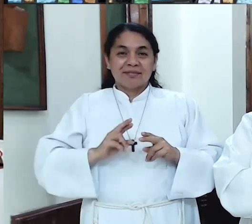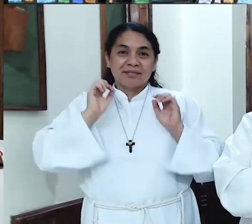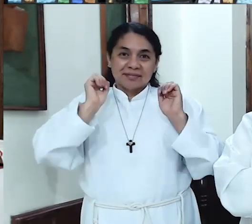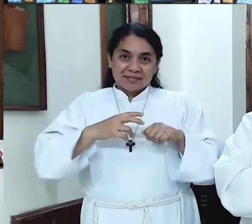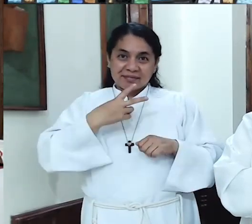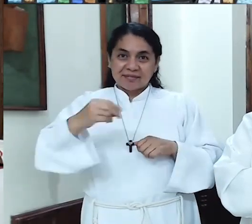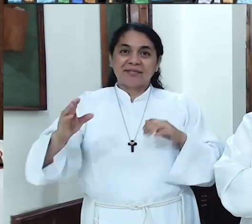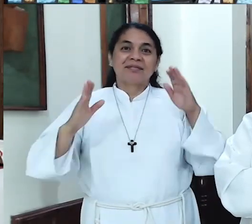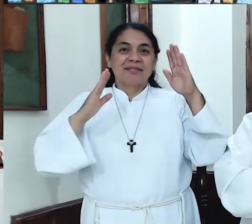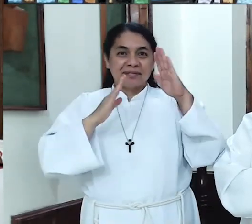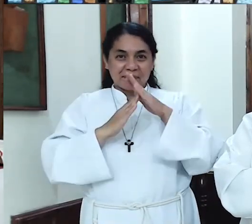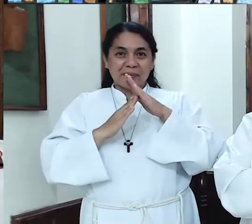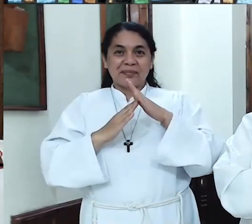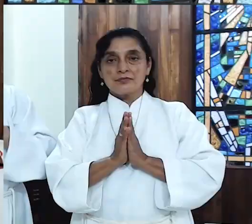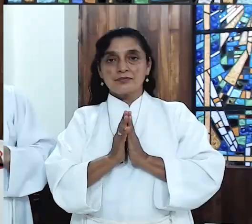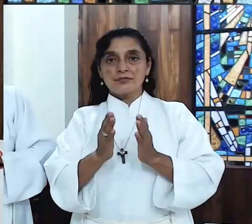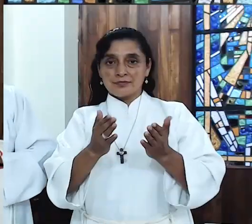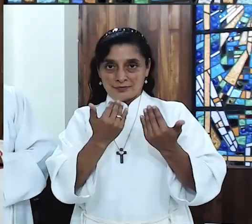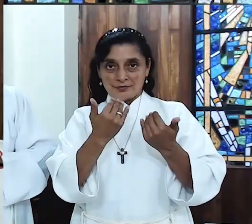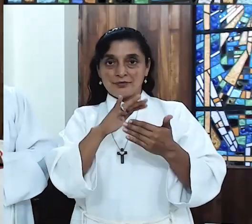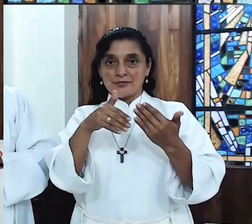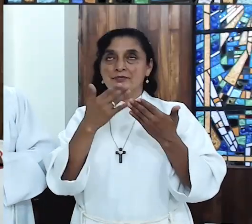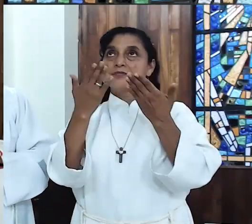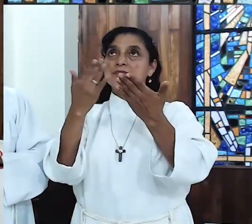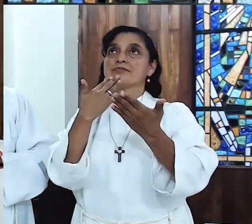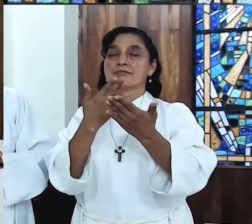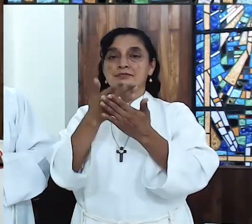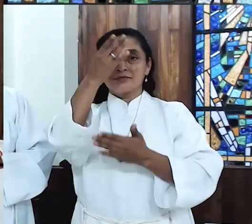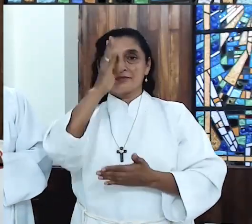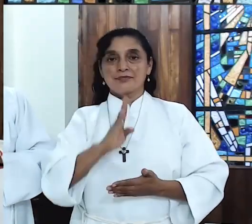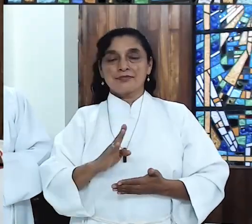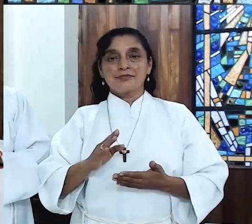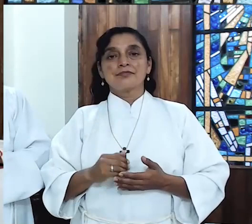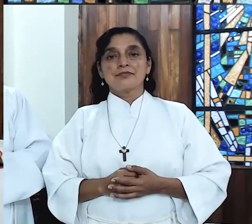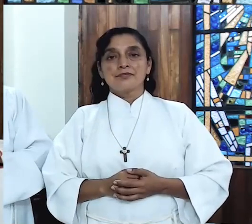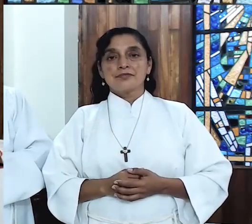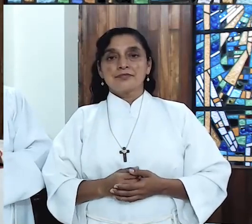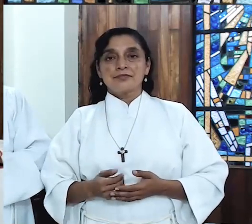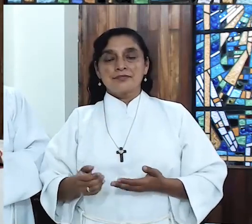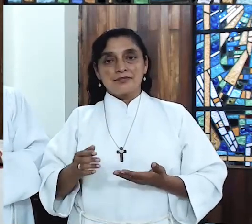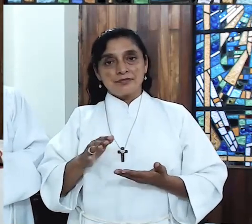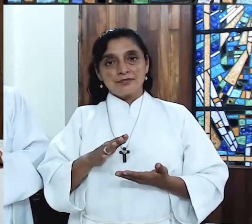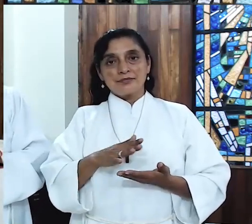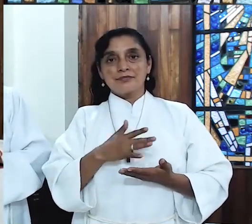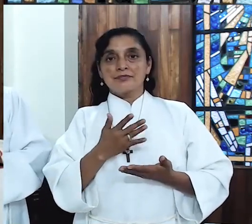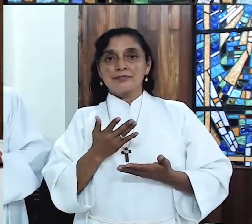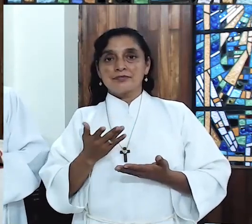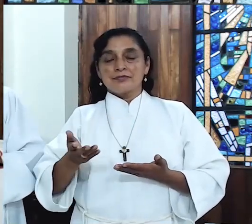Señor pueden ir en paz. Demos gracias a Dios.